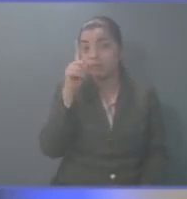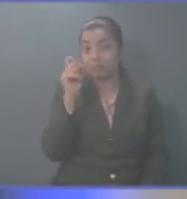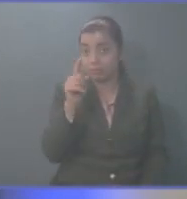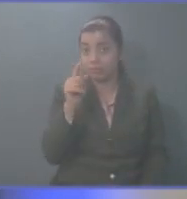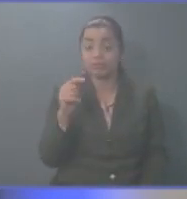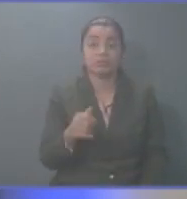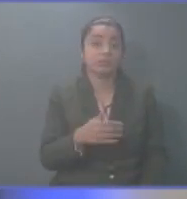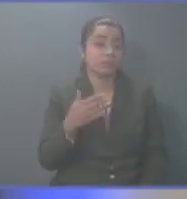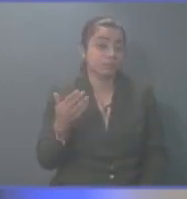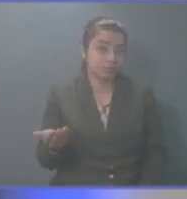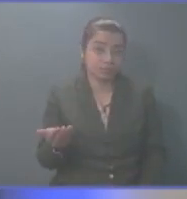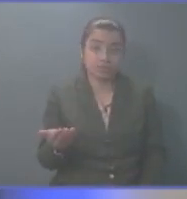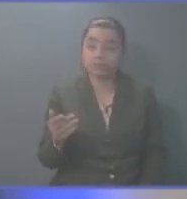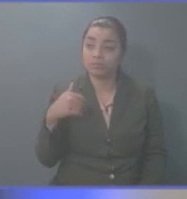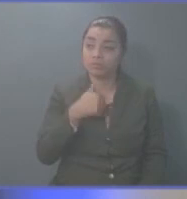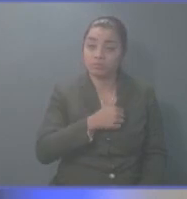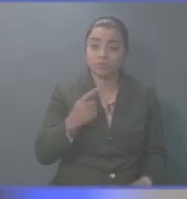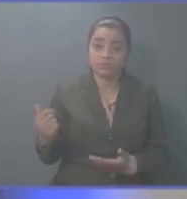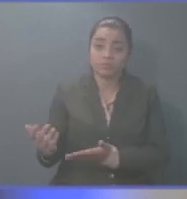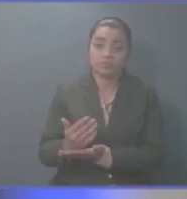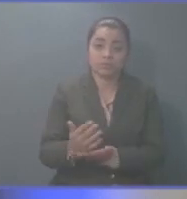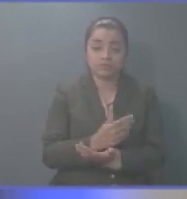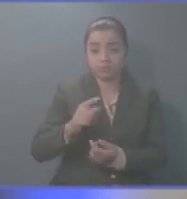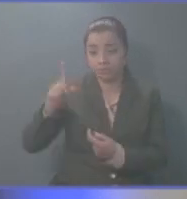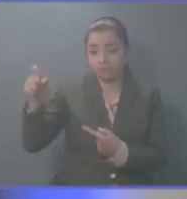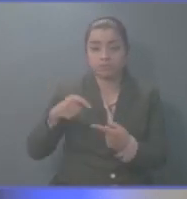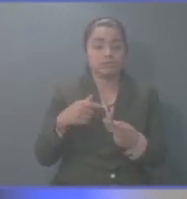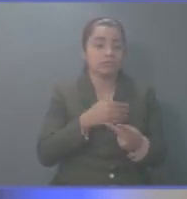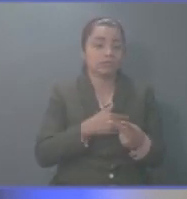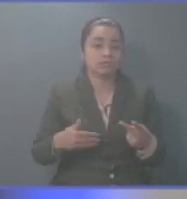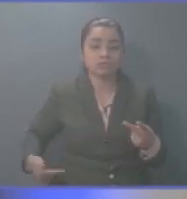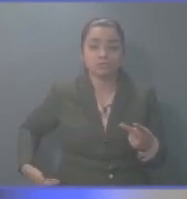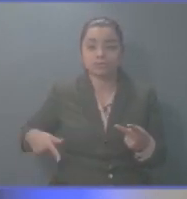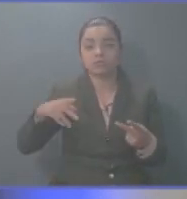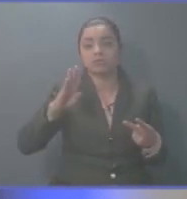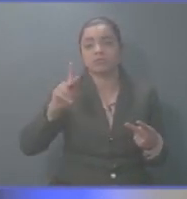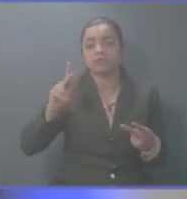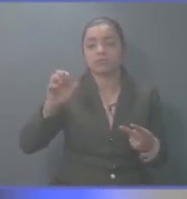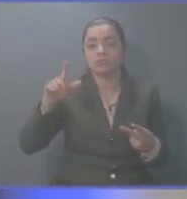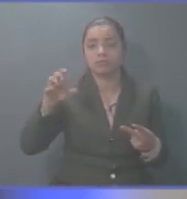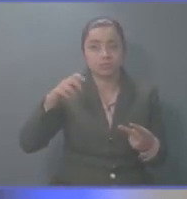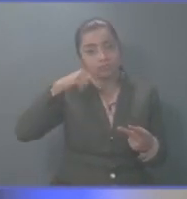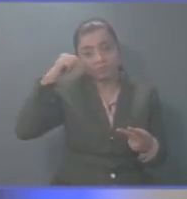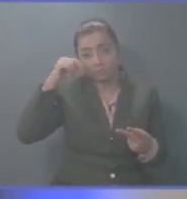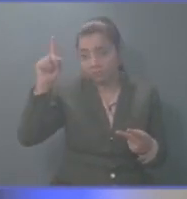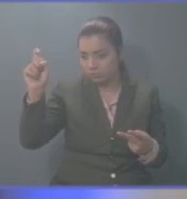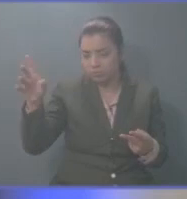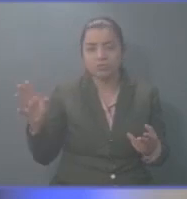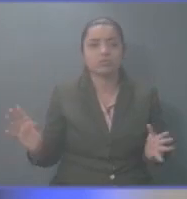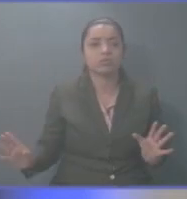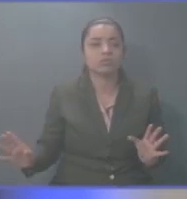hay que hacerle tanto al ministro de Hacienda como al gabinete del presidente Bukele, porque no podemos ratificar algo que no tenemos en la Asamblea